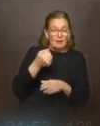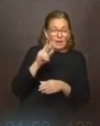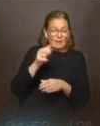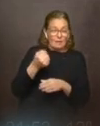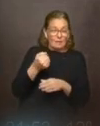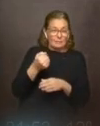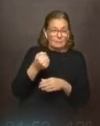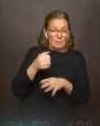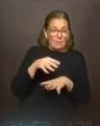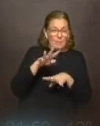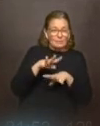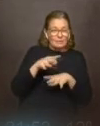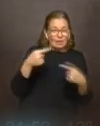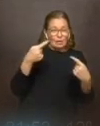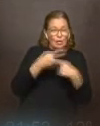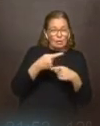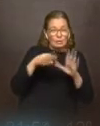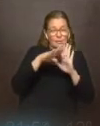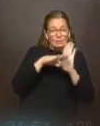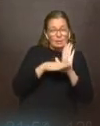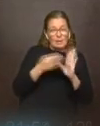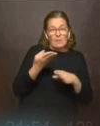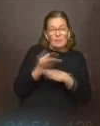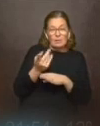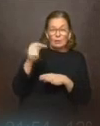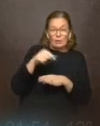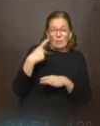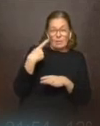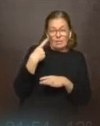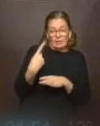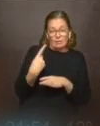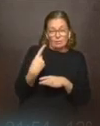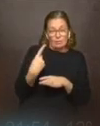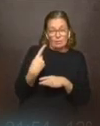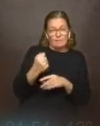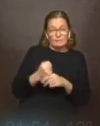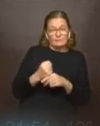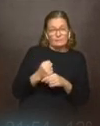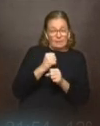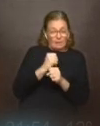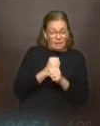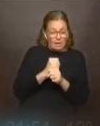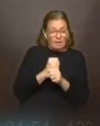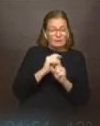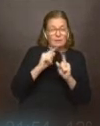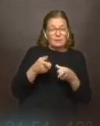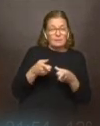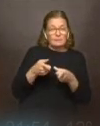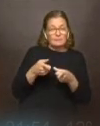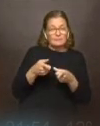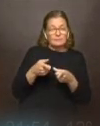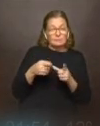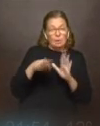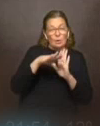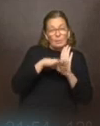que nos estamos manifestando en contra de esta medida, pidiendo la restitución de Leonardo a su cargo. También como